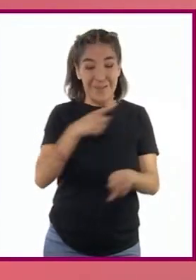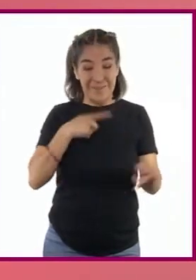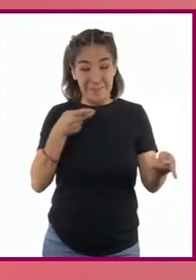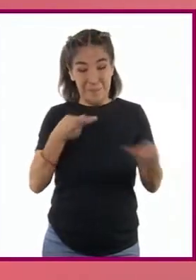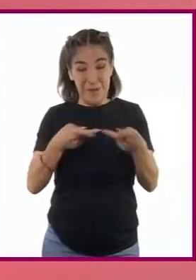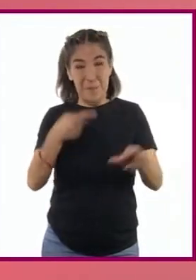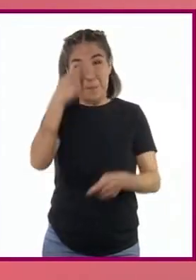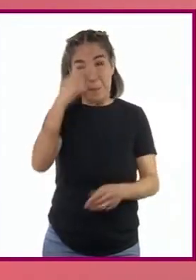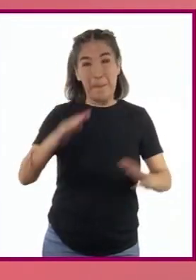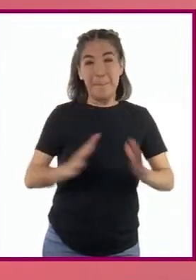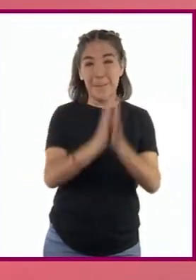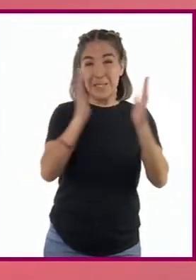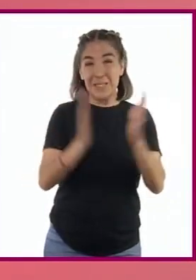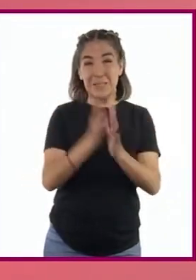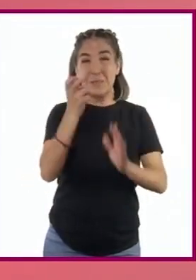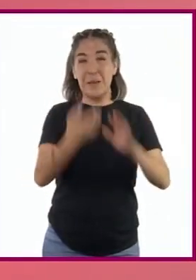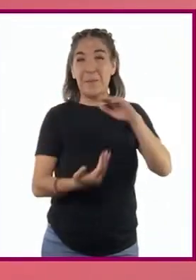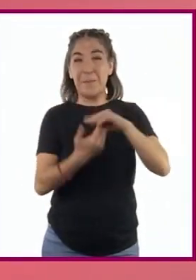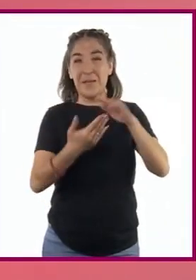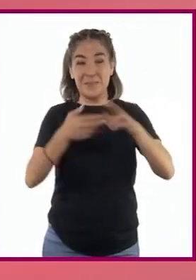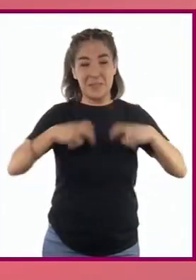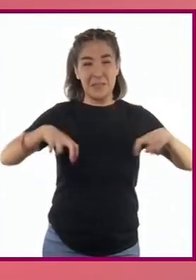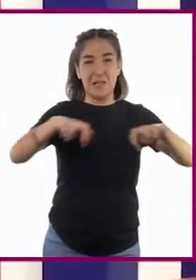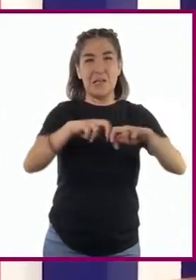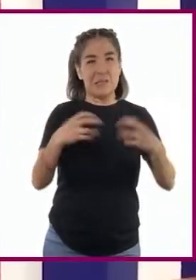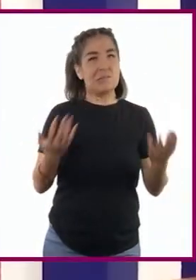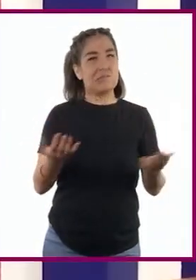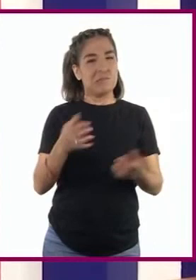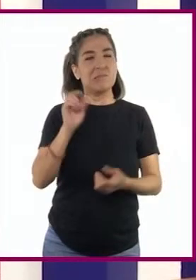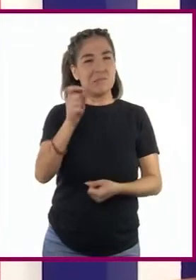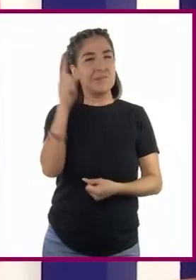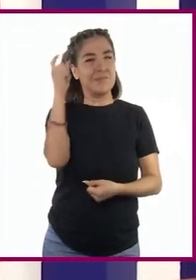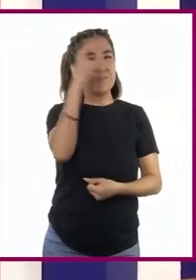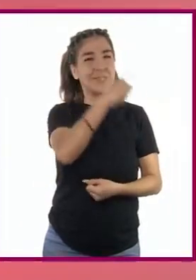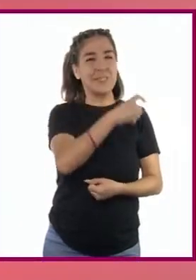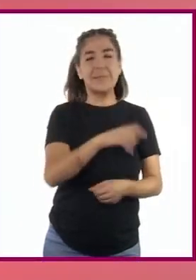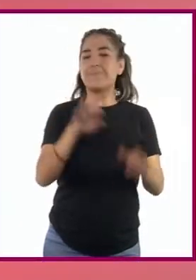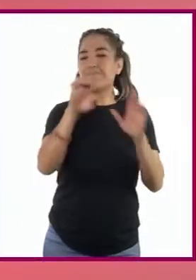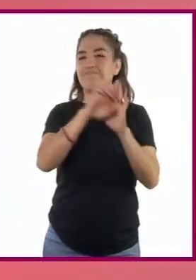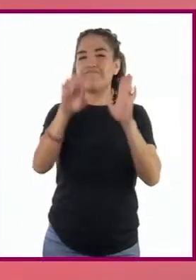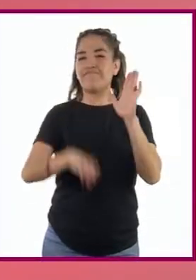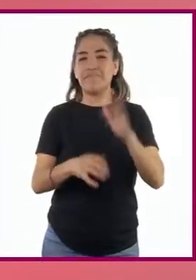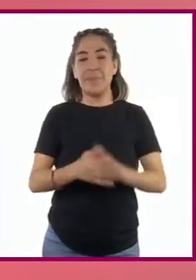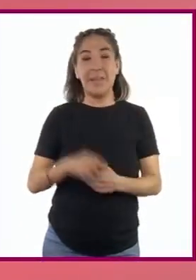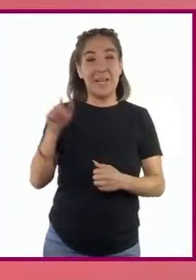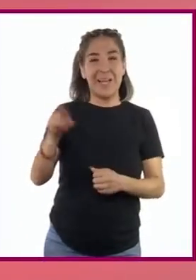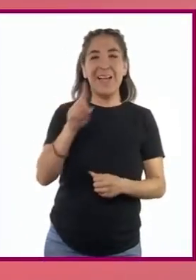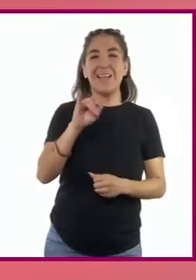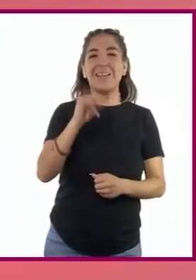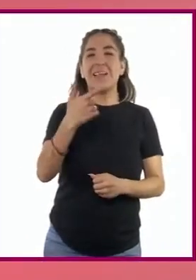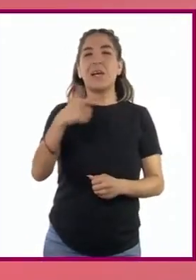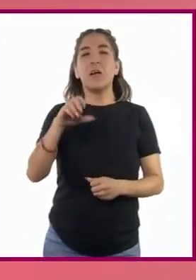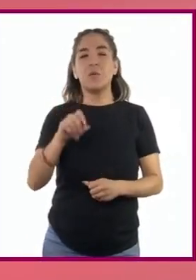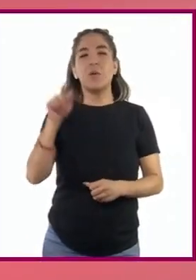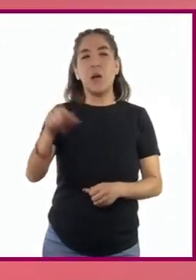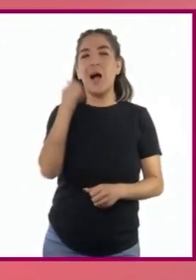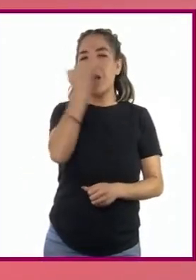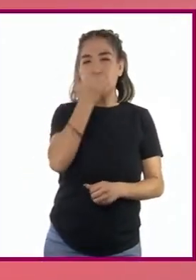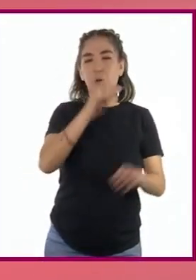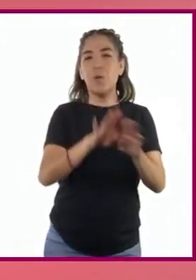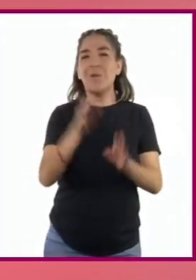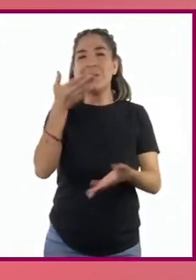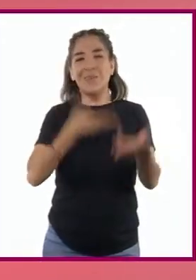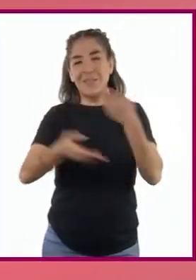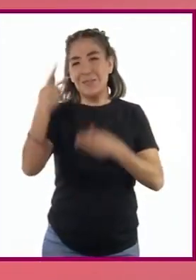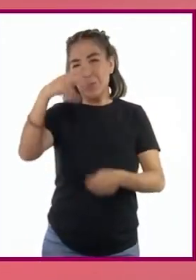en una mesa redonda puede ser muy desafiante. Por ejemplo, Diego es un alumno que nos quiere compartir una experiencia